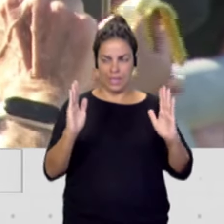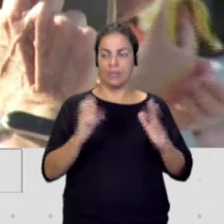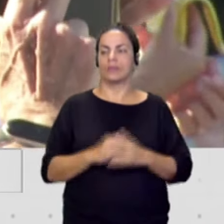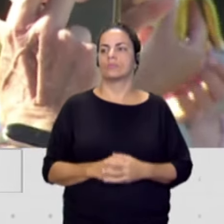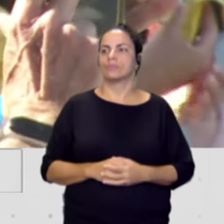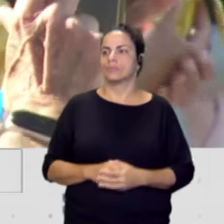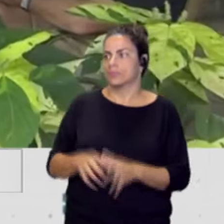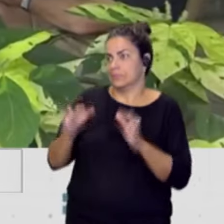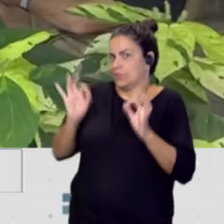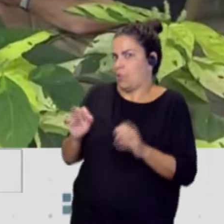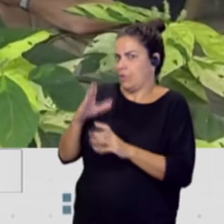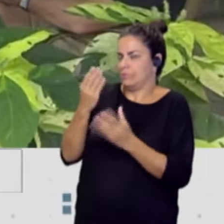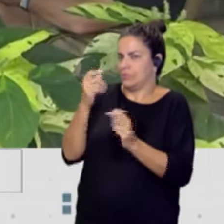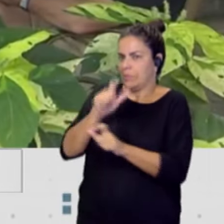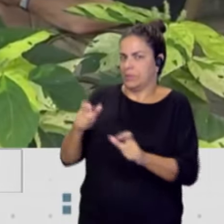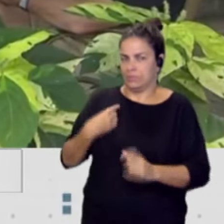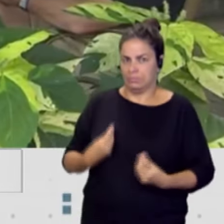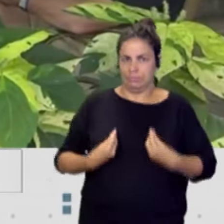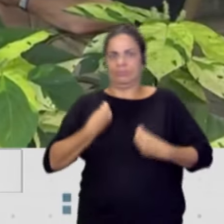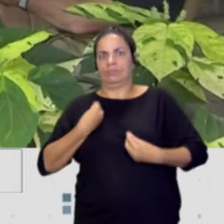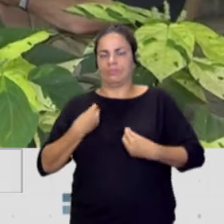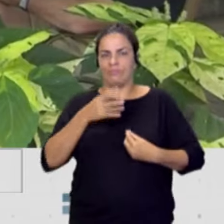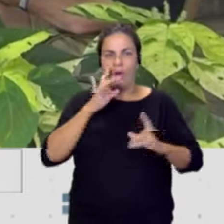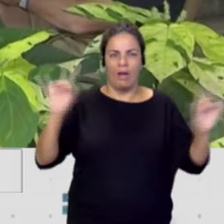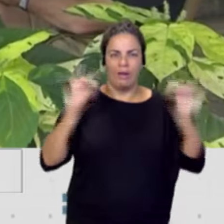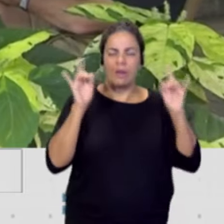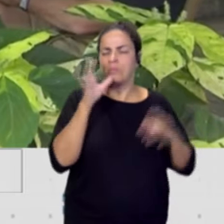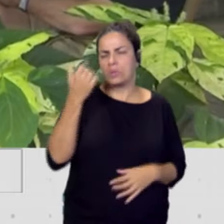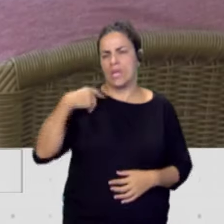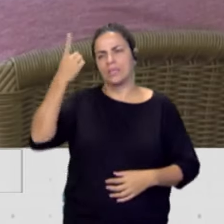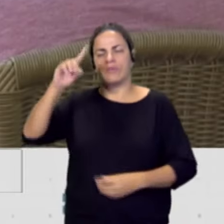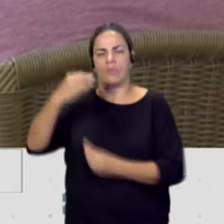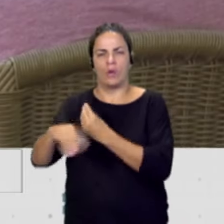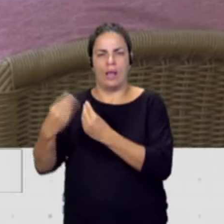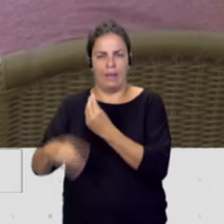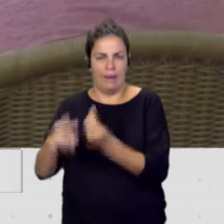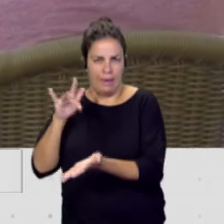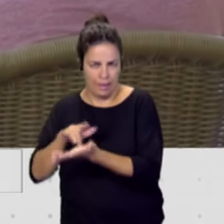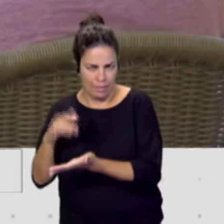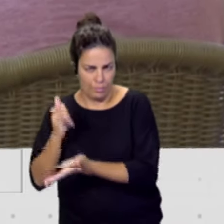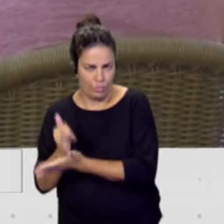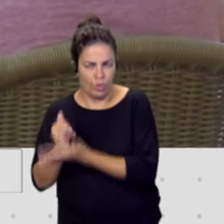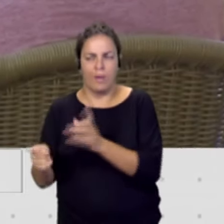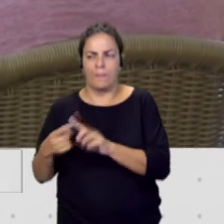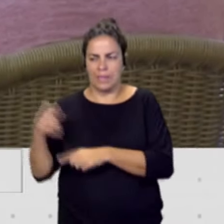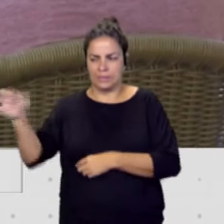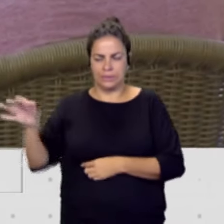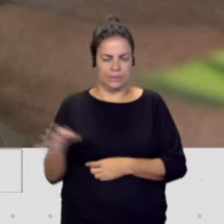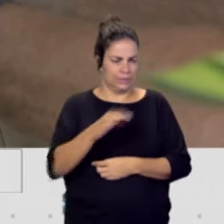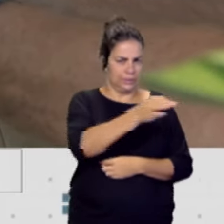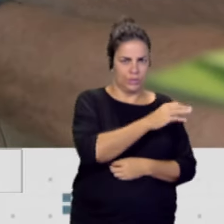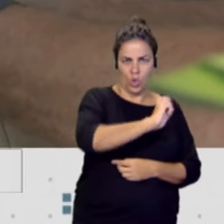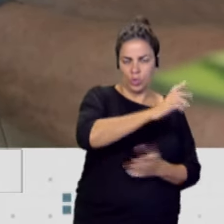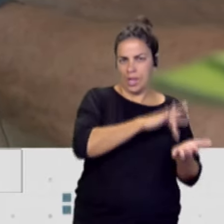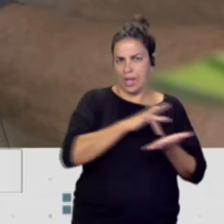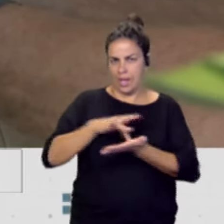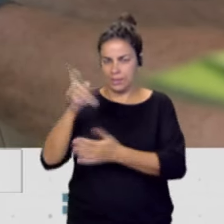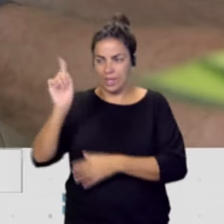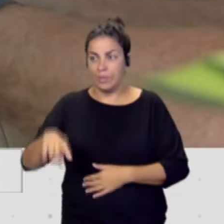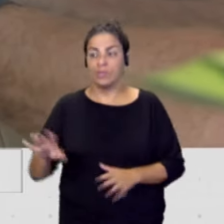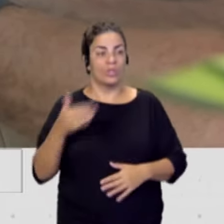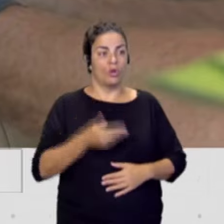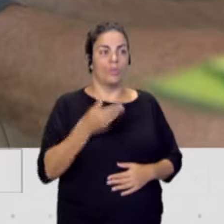un susto viendo esa alarma, porque hemos visto que ya se ha aprobado, por ejemplo, en la isla de Gran Canaria y en otros puntos del archipiélago. Lo importante también es luego